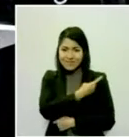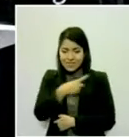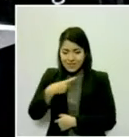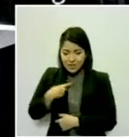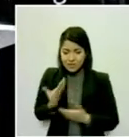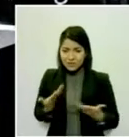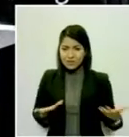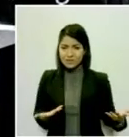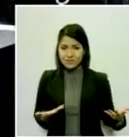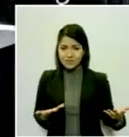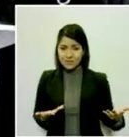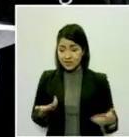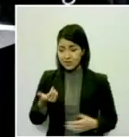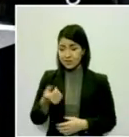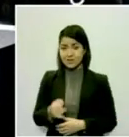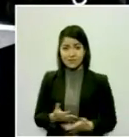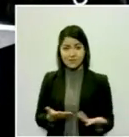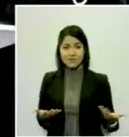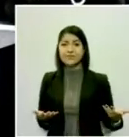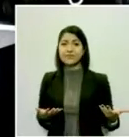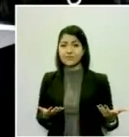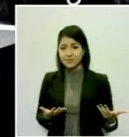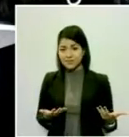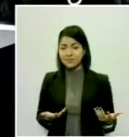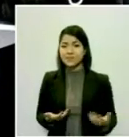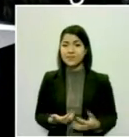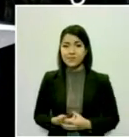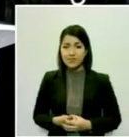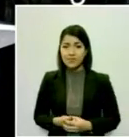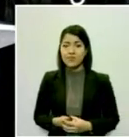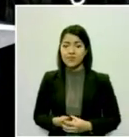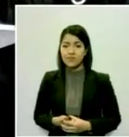De esa magnitud es